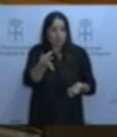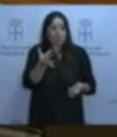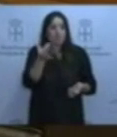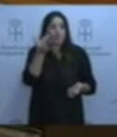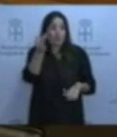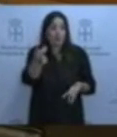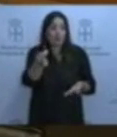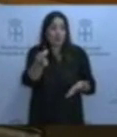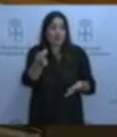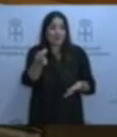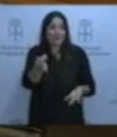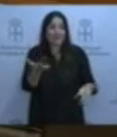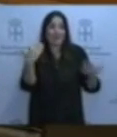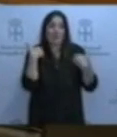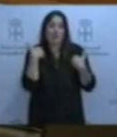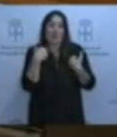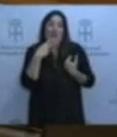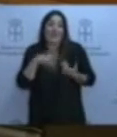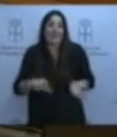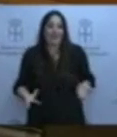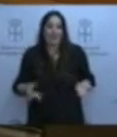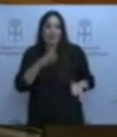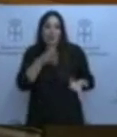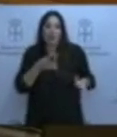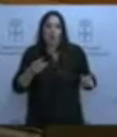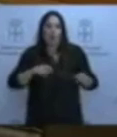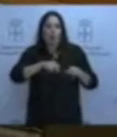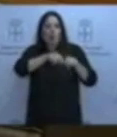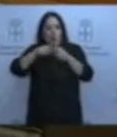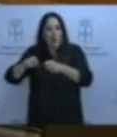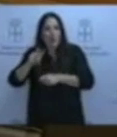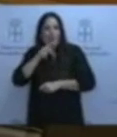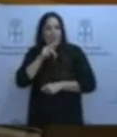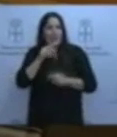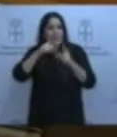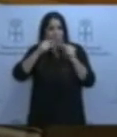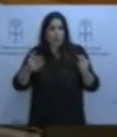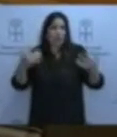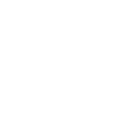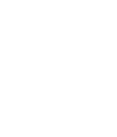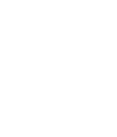lle responsable de tanta ruina en Valdés y en Asturias?